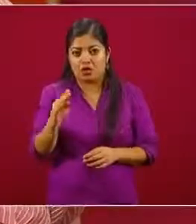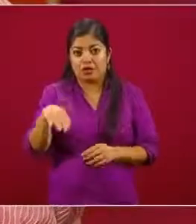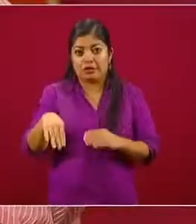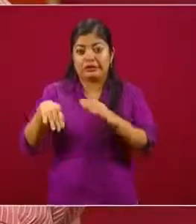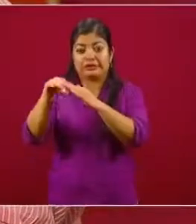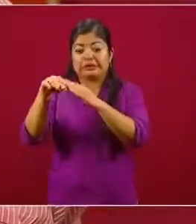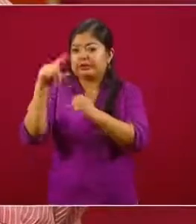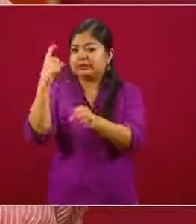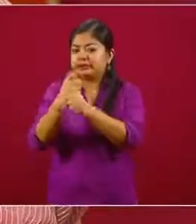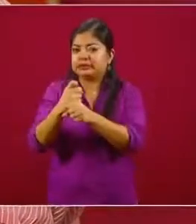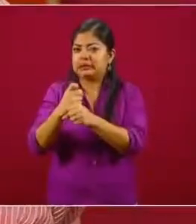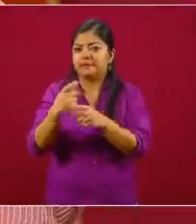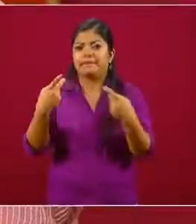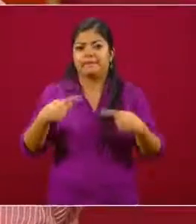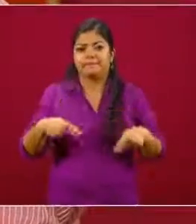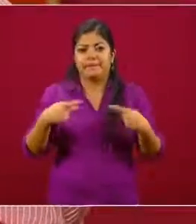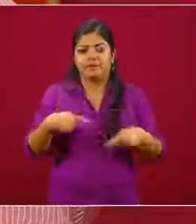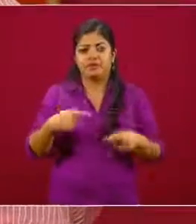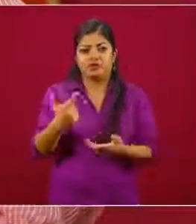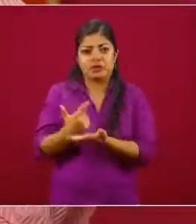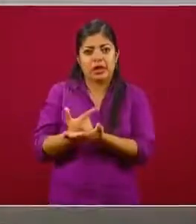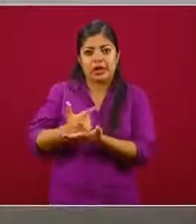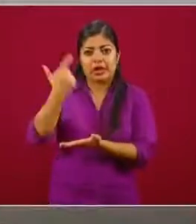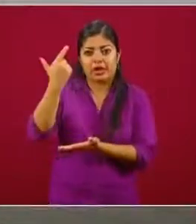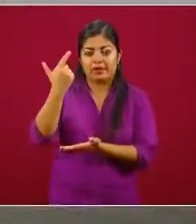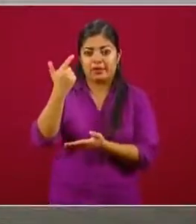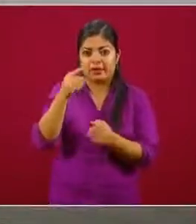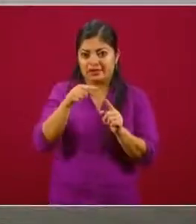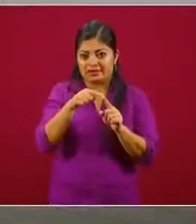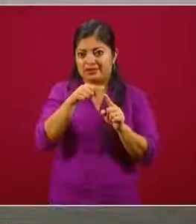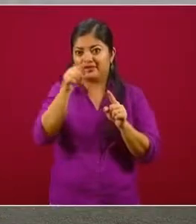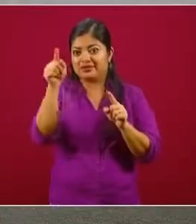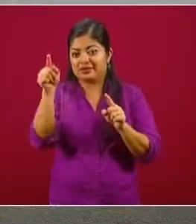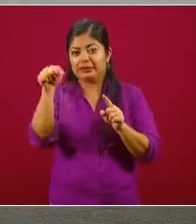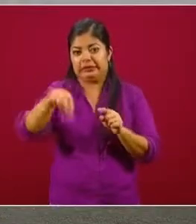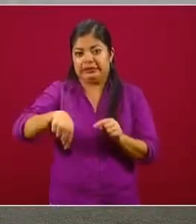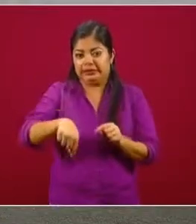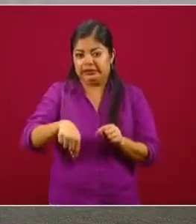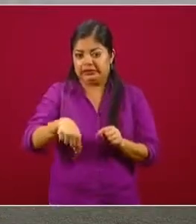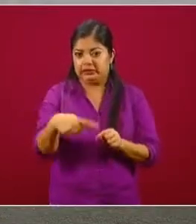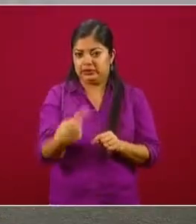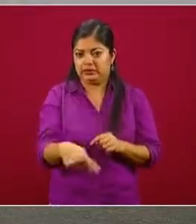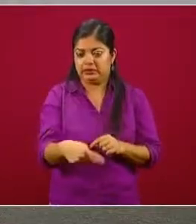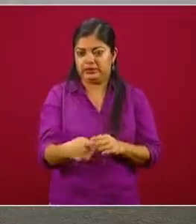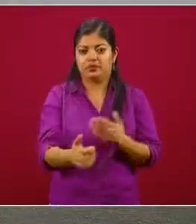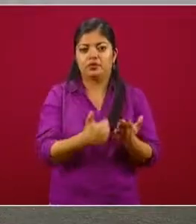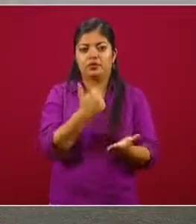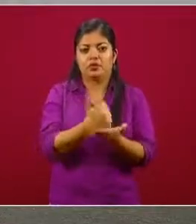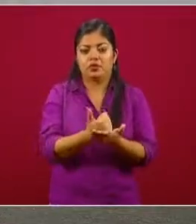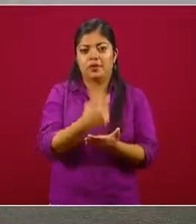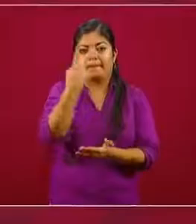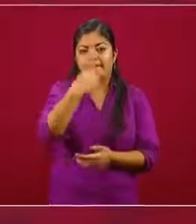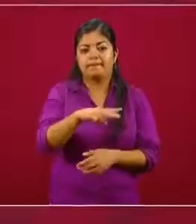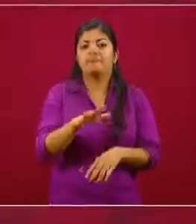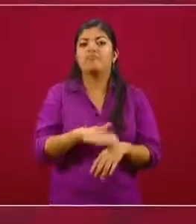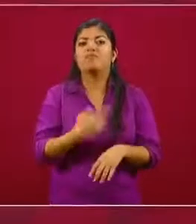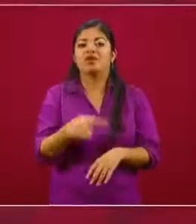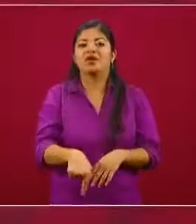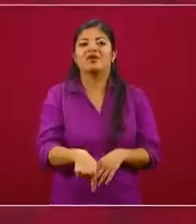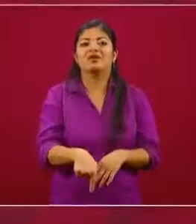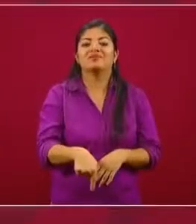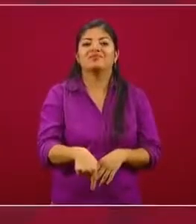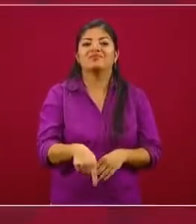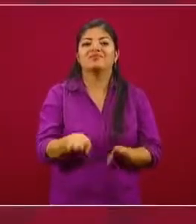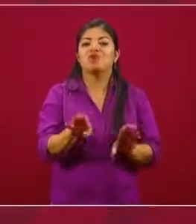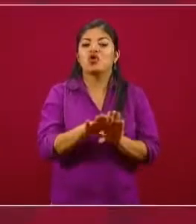de hospitalizaciones en terapia intensiva, se refiere al de la Ciudad de México. Porque hemos utilizado como el mejor elemento